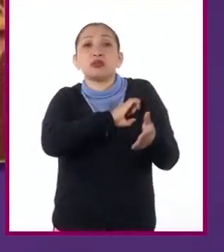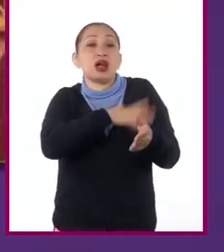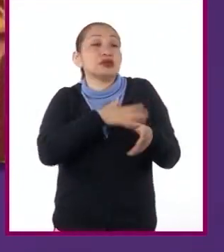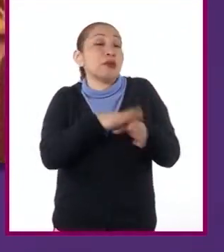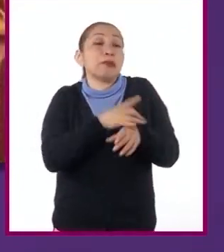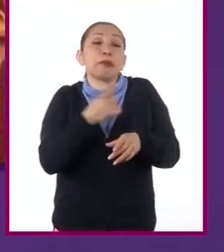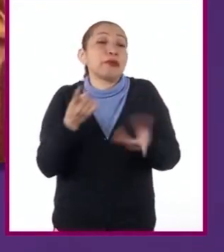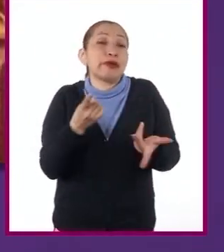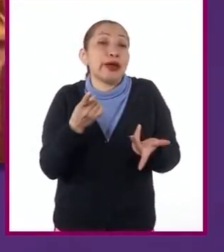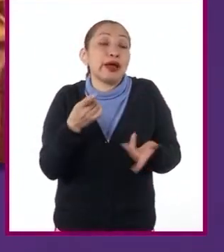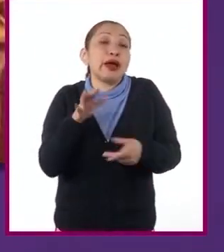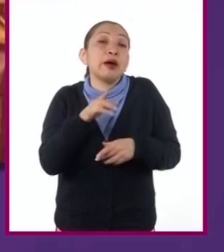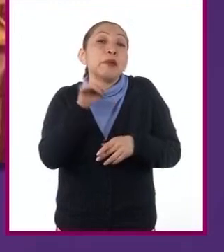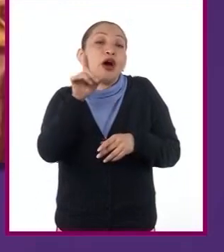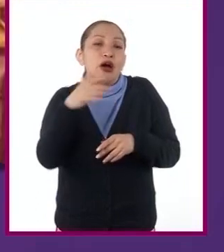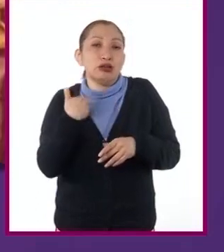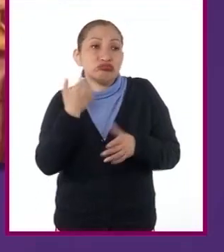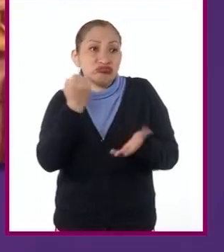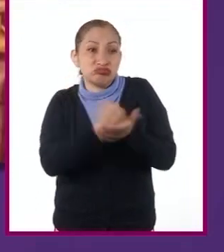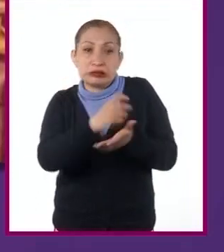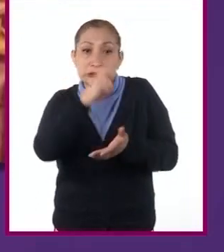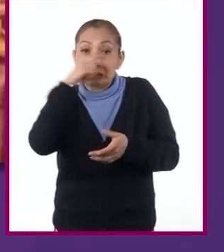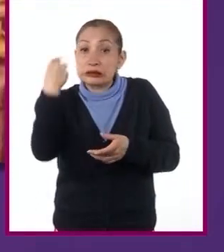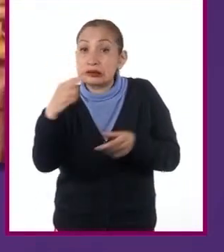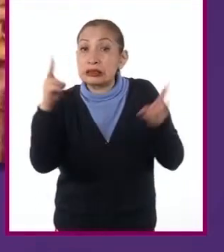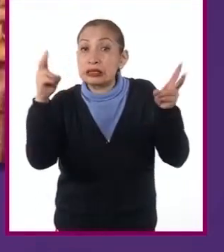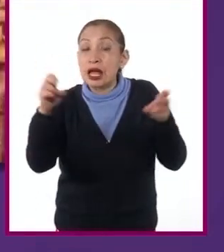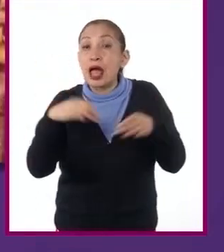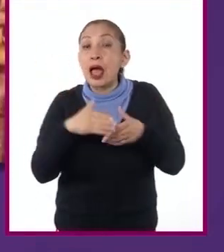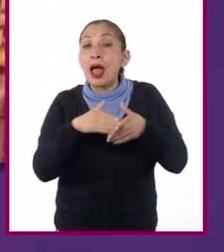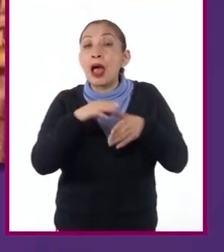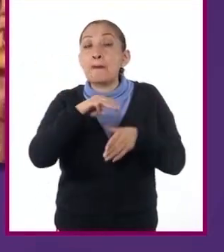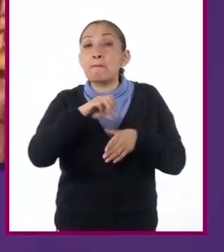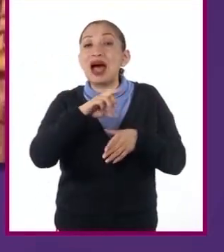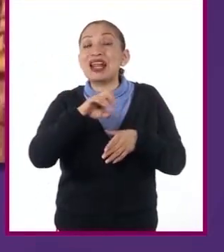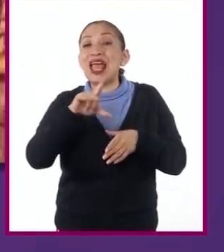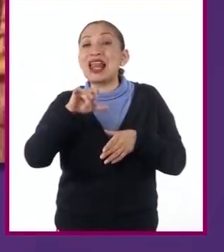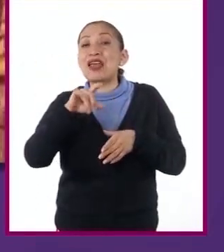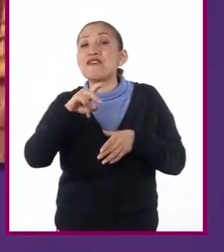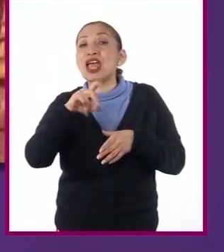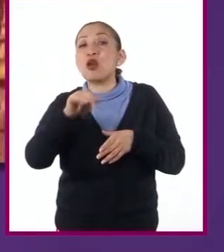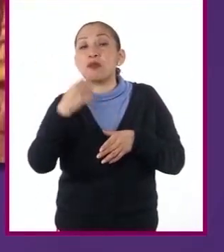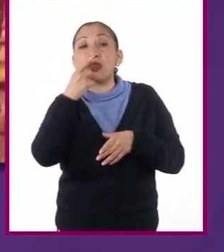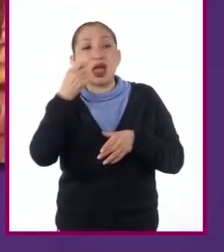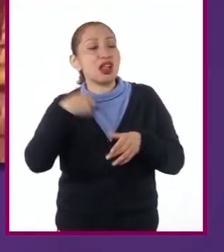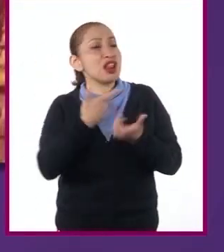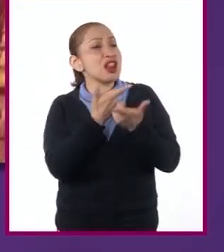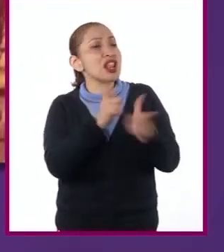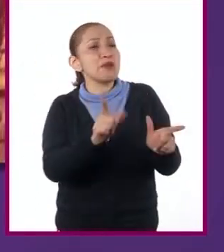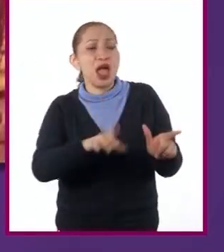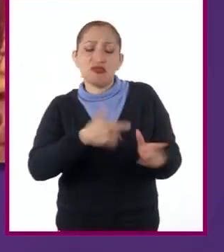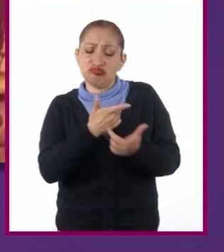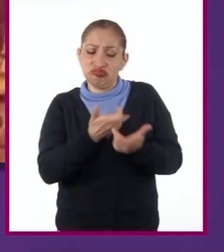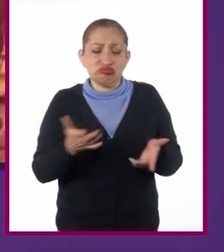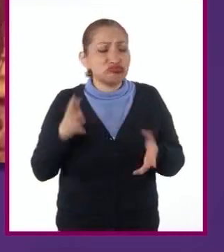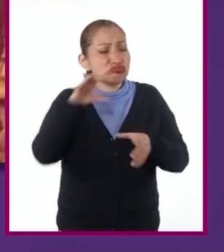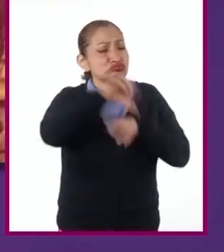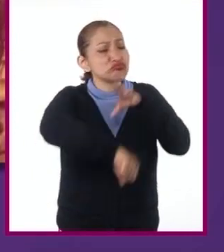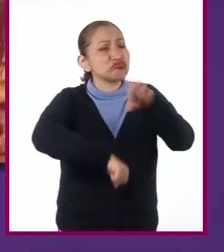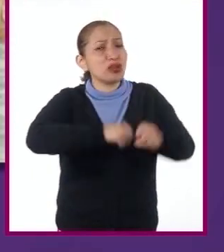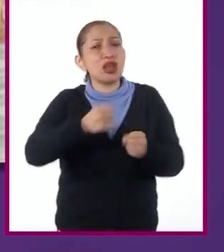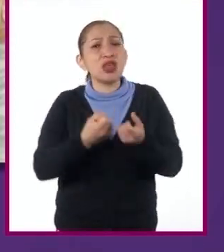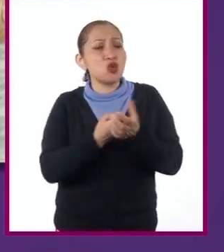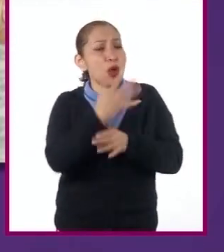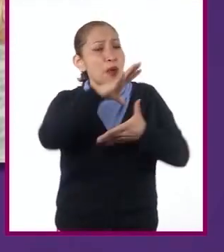españoles mediante una exigencia llamada Mare Liberum, que reclamaba la libre explotación de los recursos del